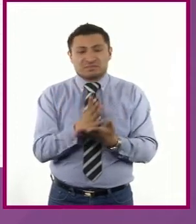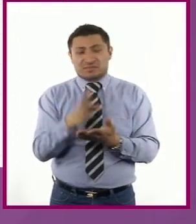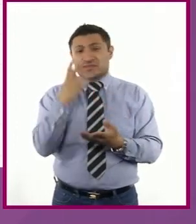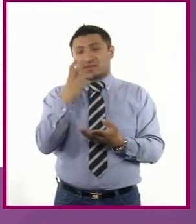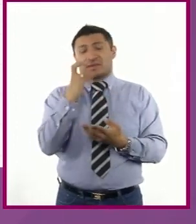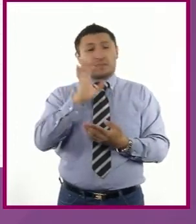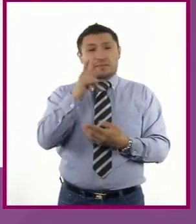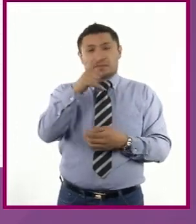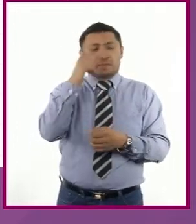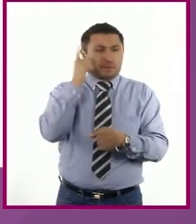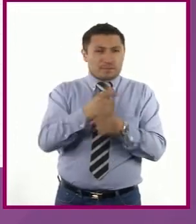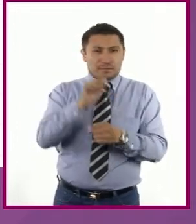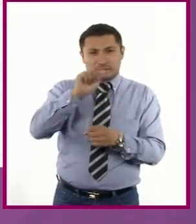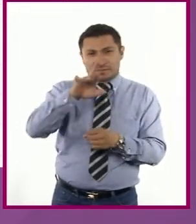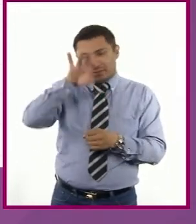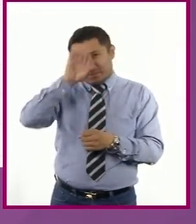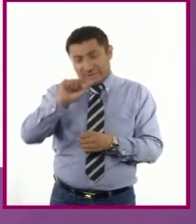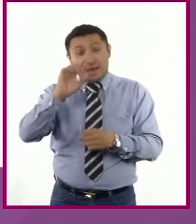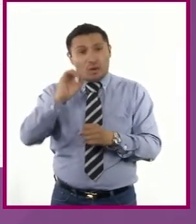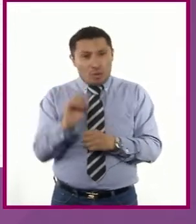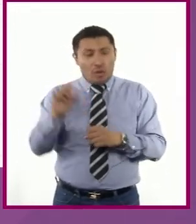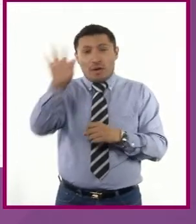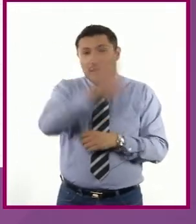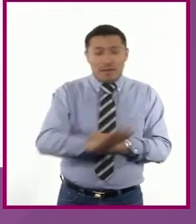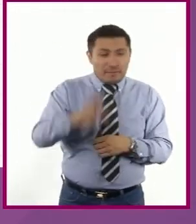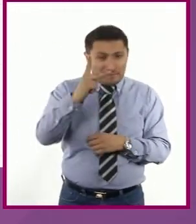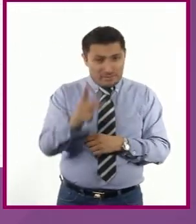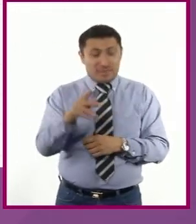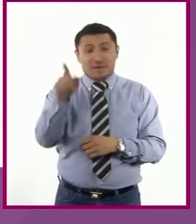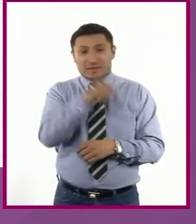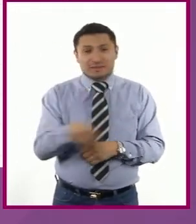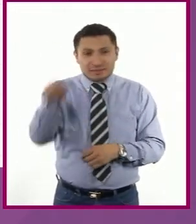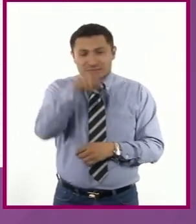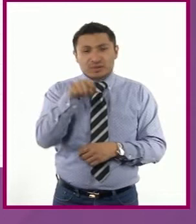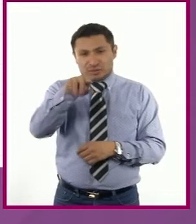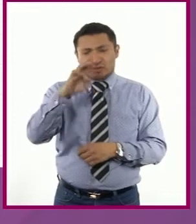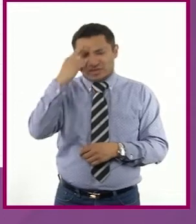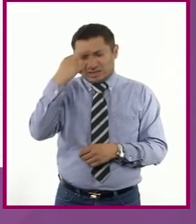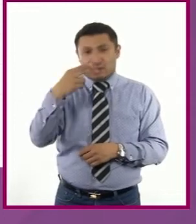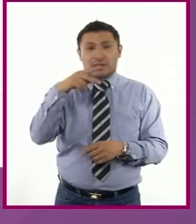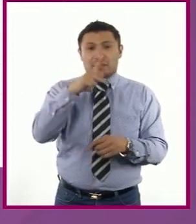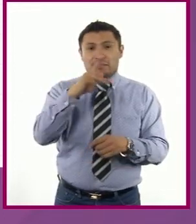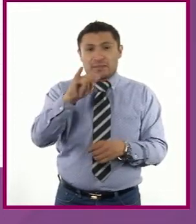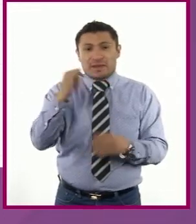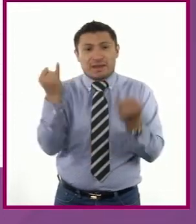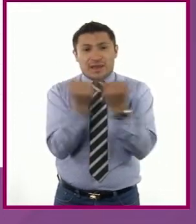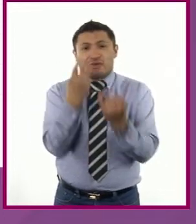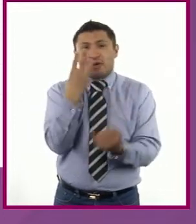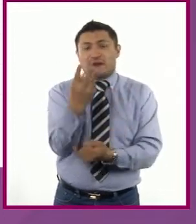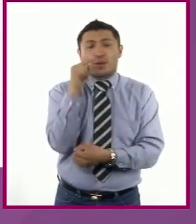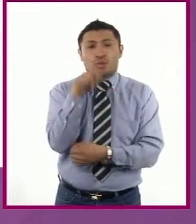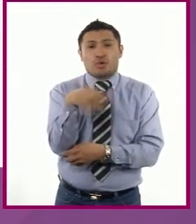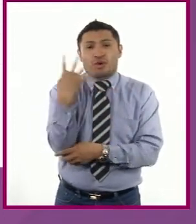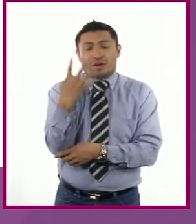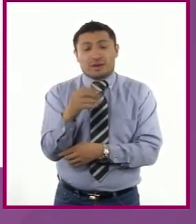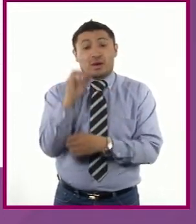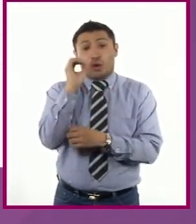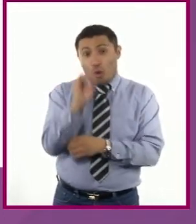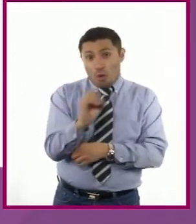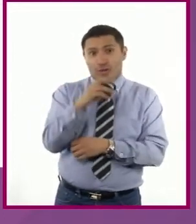cuando calculas el área o el perímetro de un círculo, consideras que pi equivale a 3.14 o